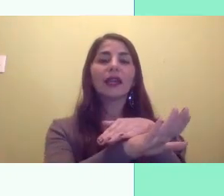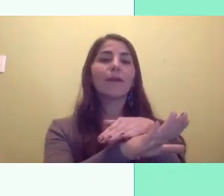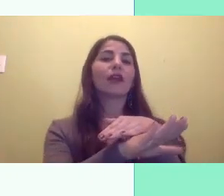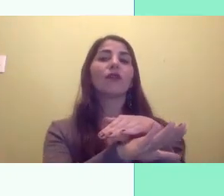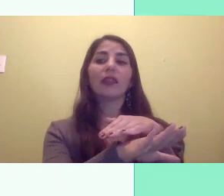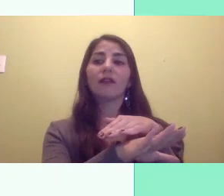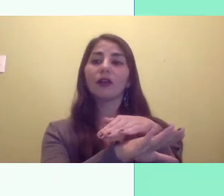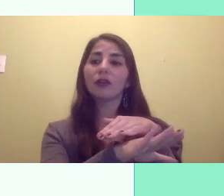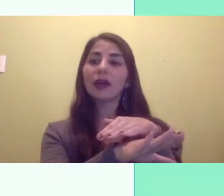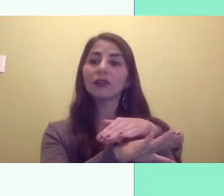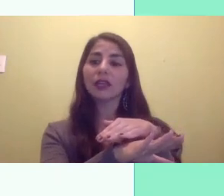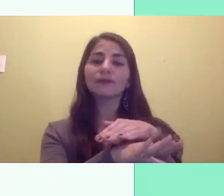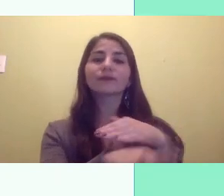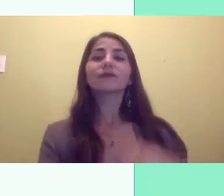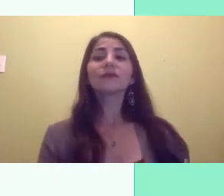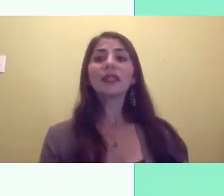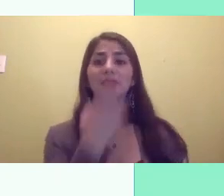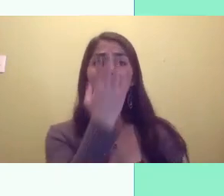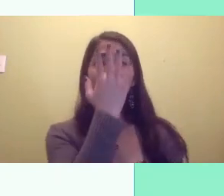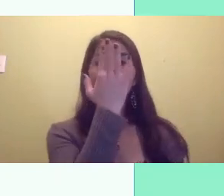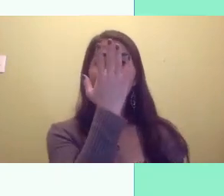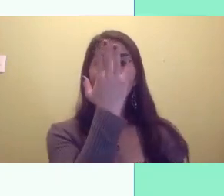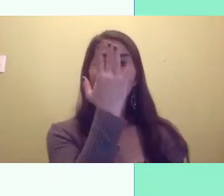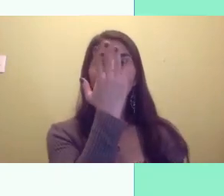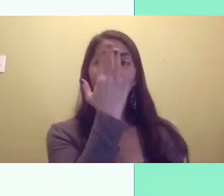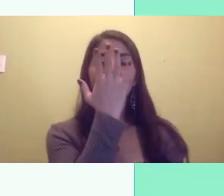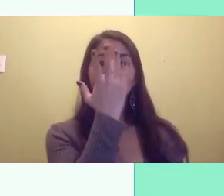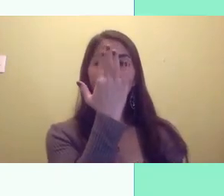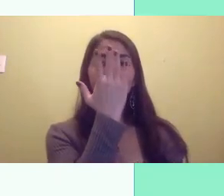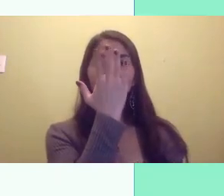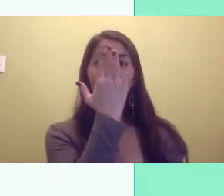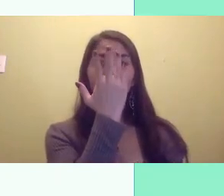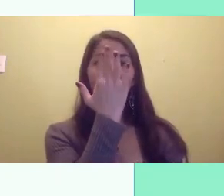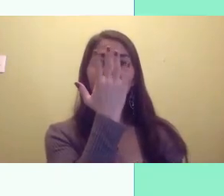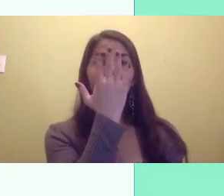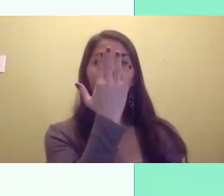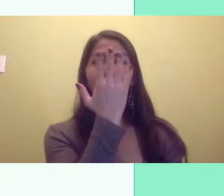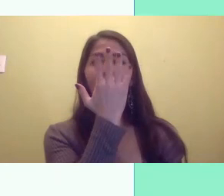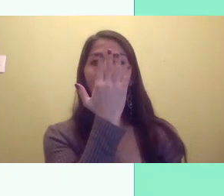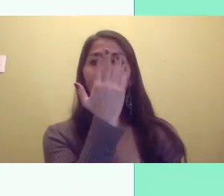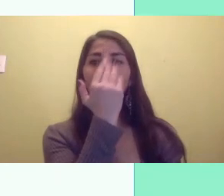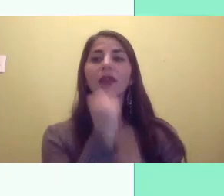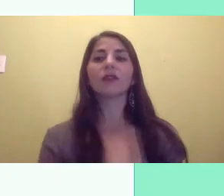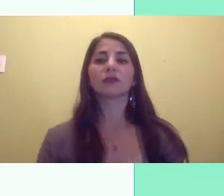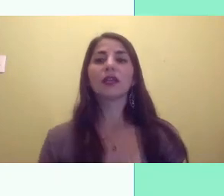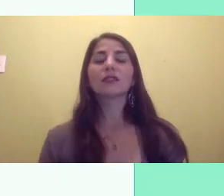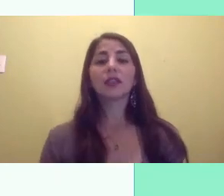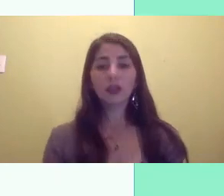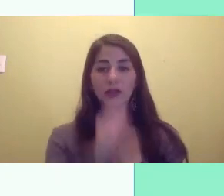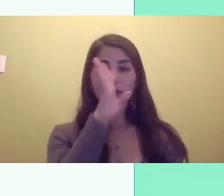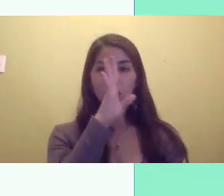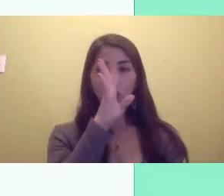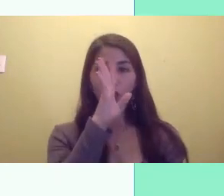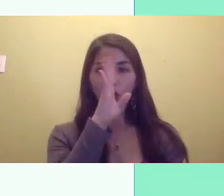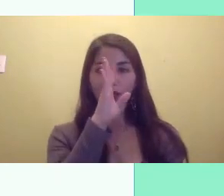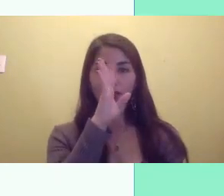guardar, la mano va debajo de la otra. Si quiero hablar de números, va frente a mi cara y muevo los dedos. Si